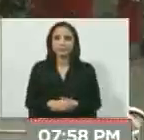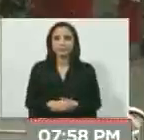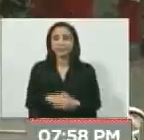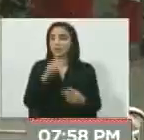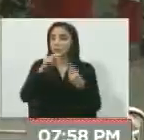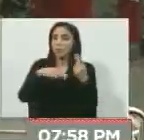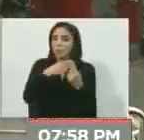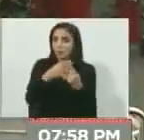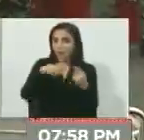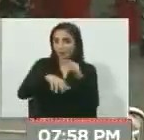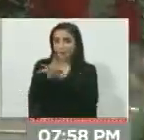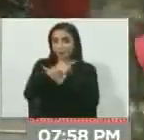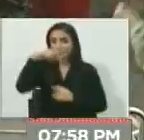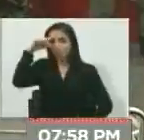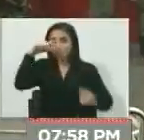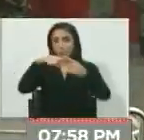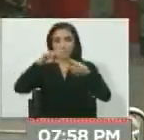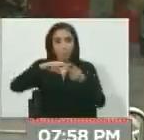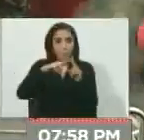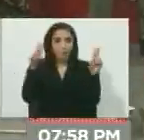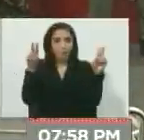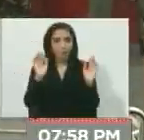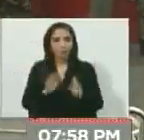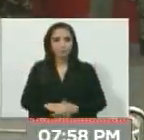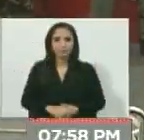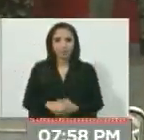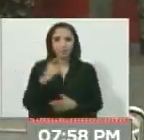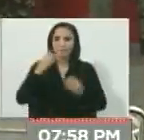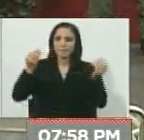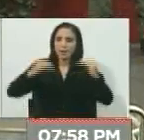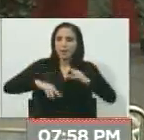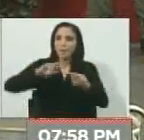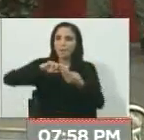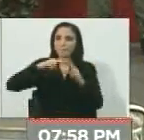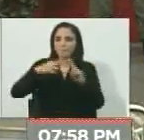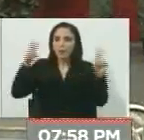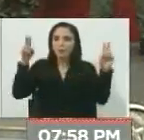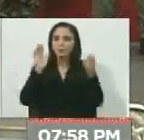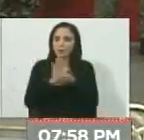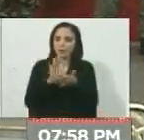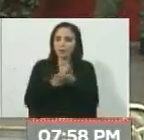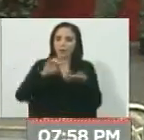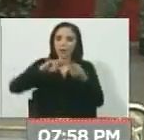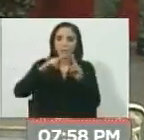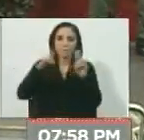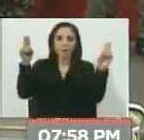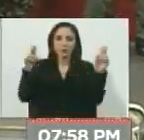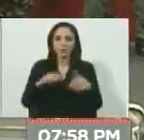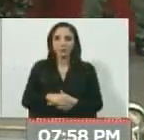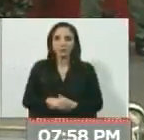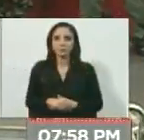Numeral Venezuela quiere, queremos paz. Hay unos que están.